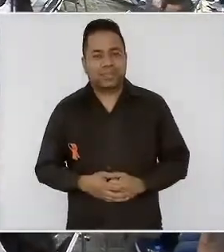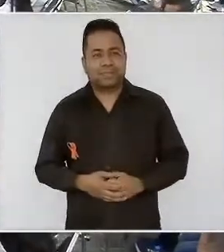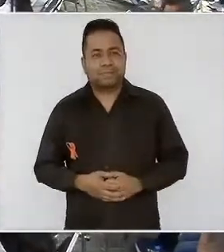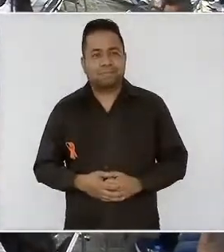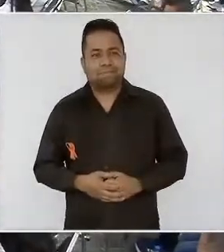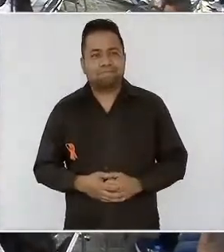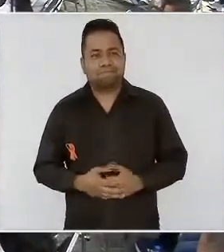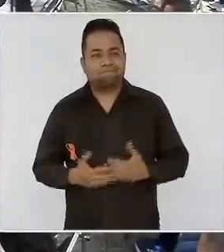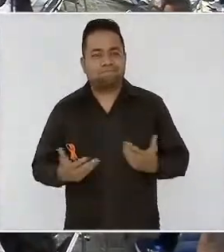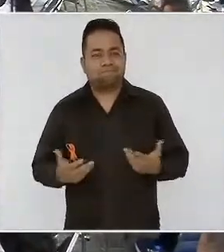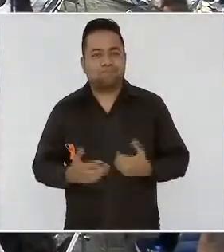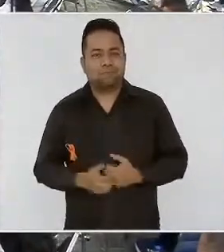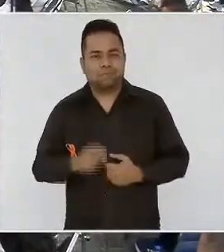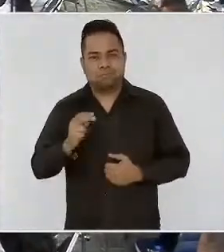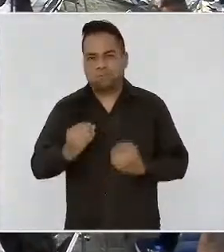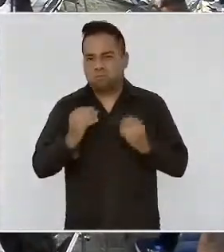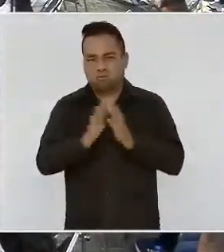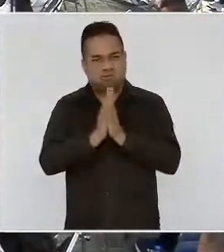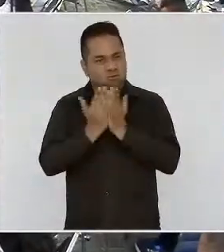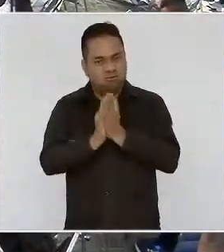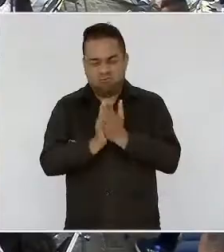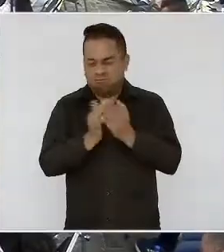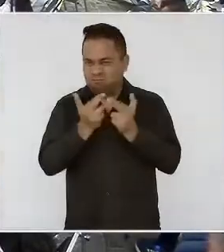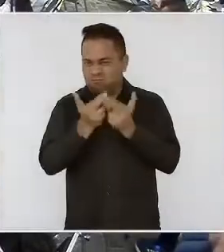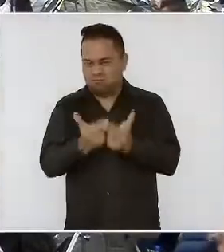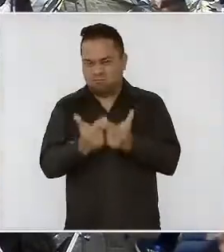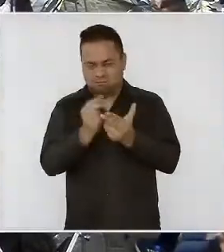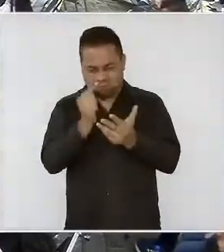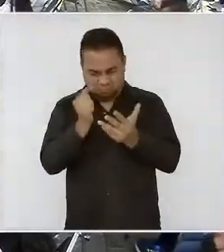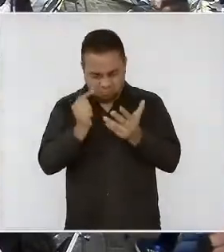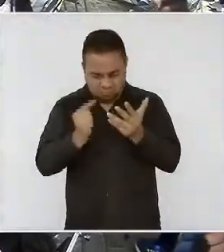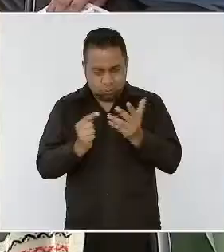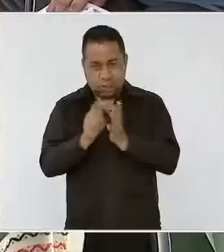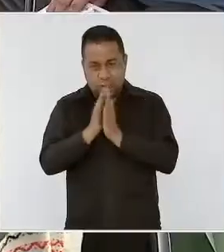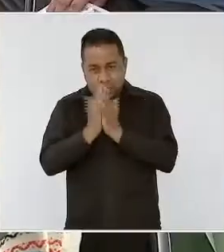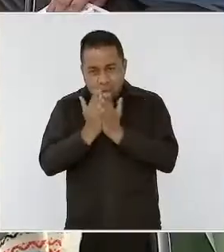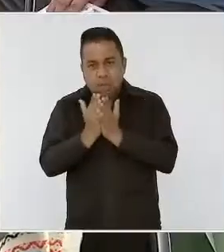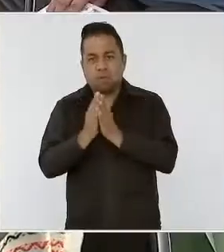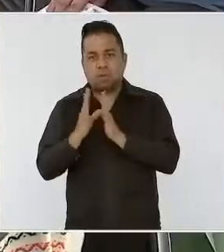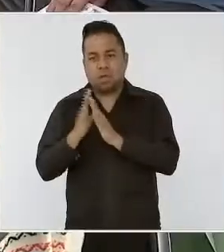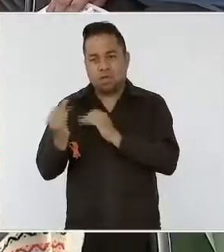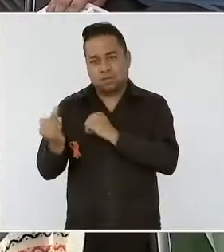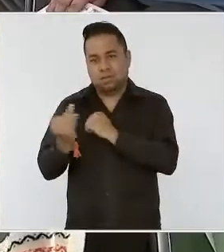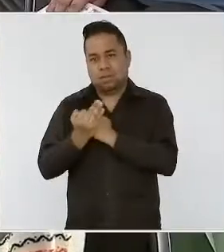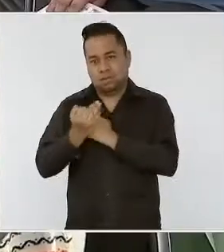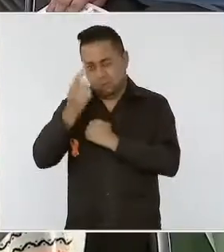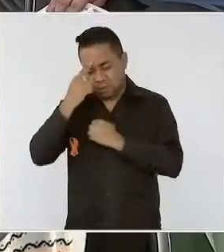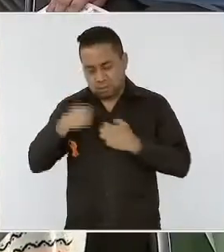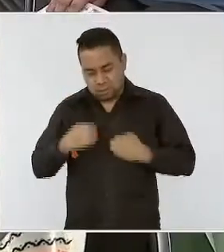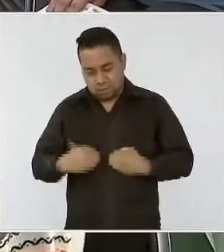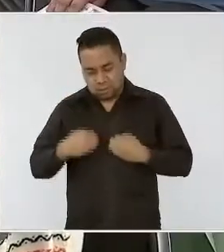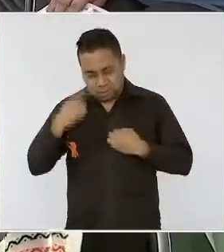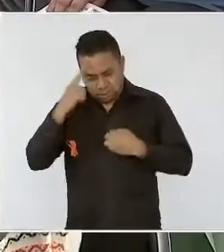Han sido muchos los libros que me han acompañado en mi